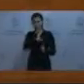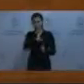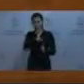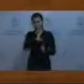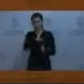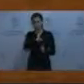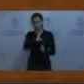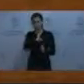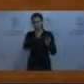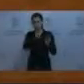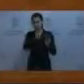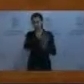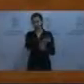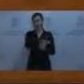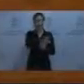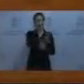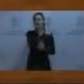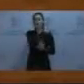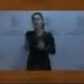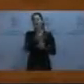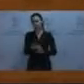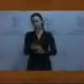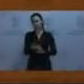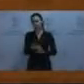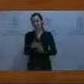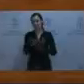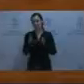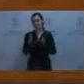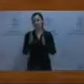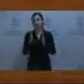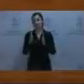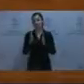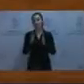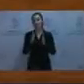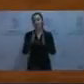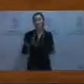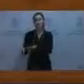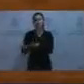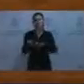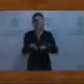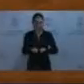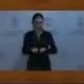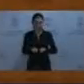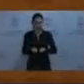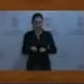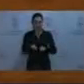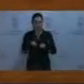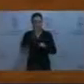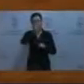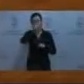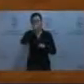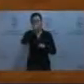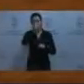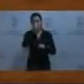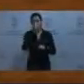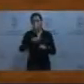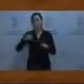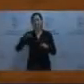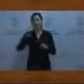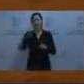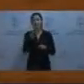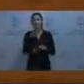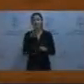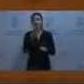un nuevo Gobierno, hasta la actualidad, en esta etapa con otro Gobierno socialista en Asturias, que está presidido por el señor Javier